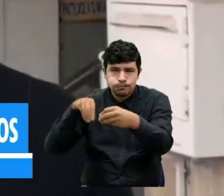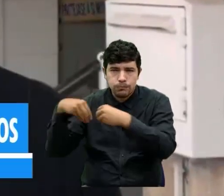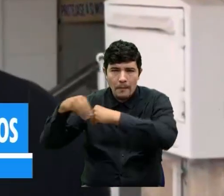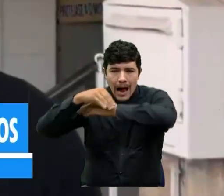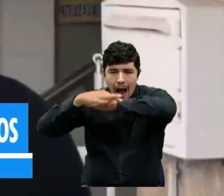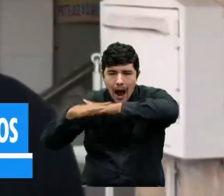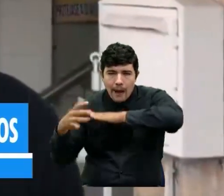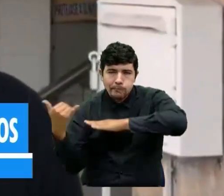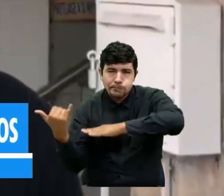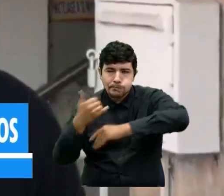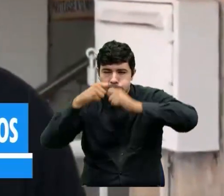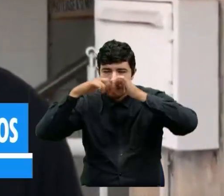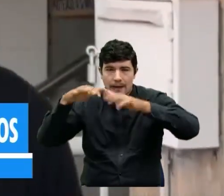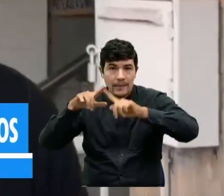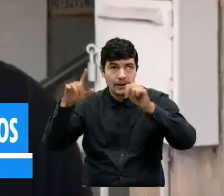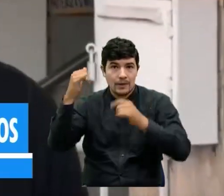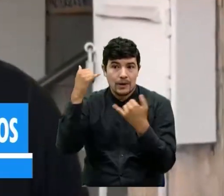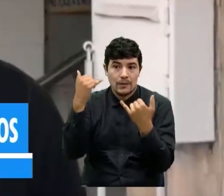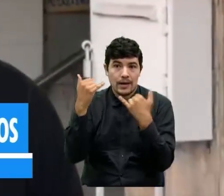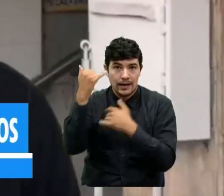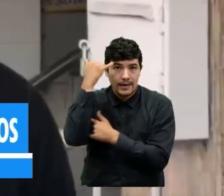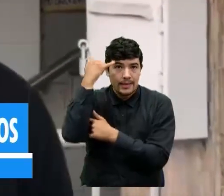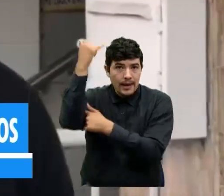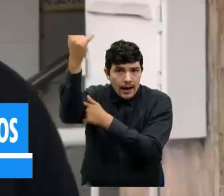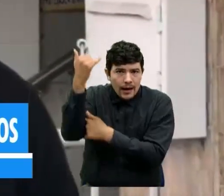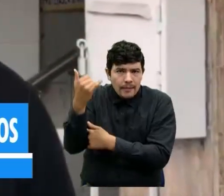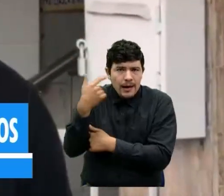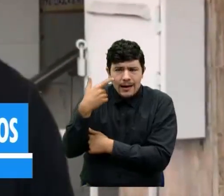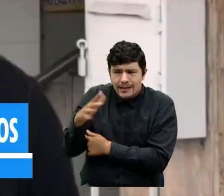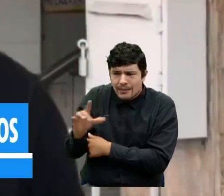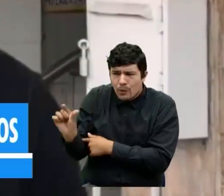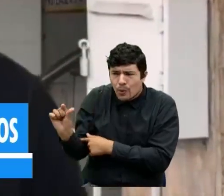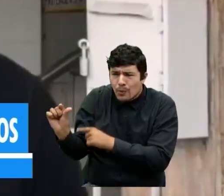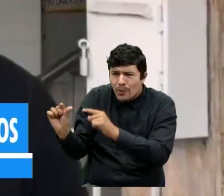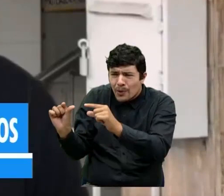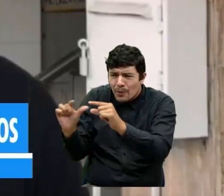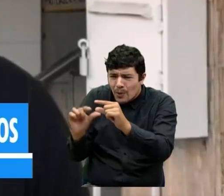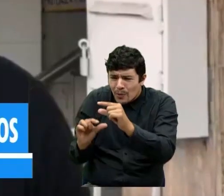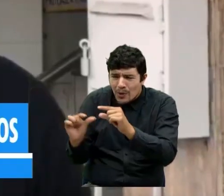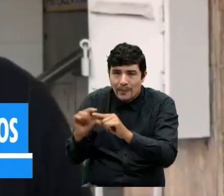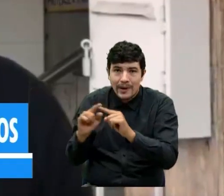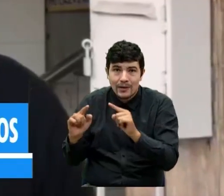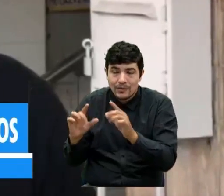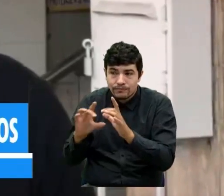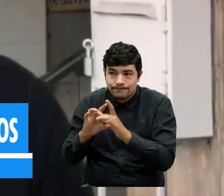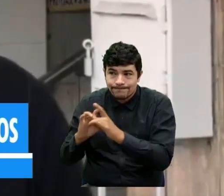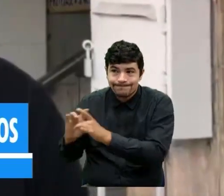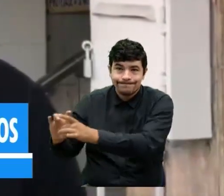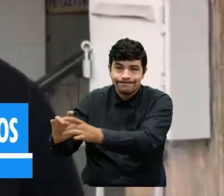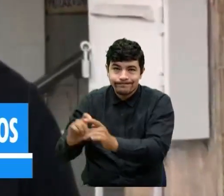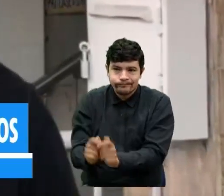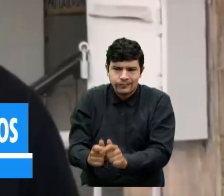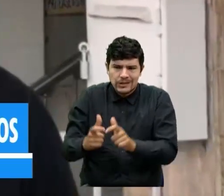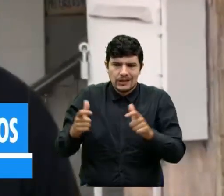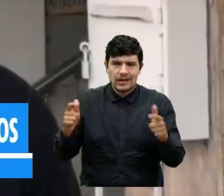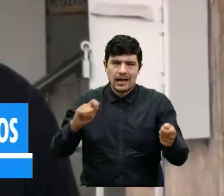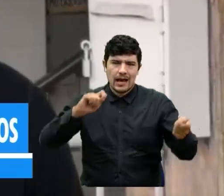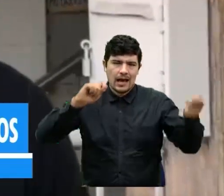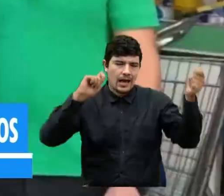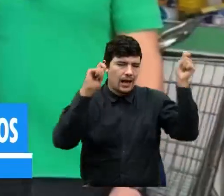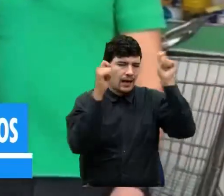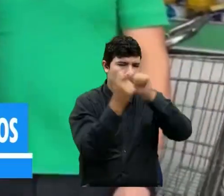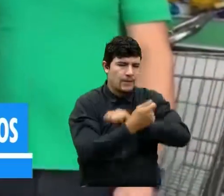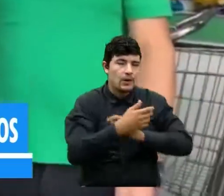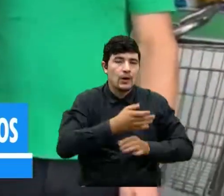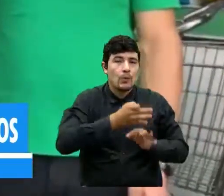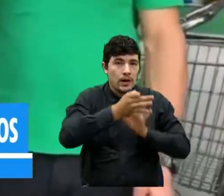como estas, que se ven que son a pequeña escala, pero uniendo muchos esfuerzos, representan un cambio magnífico para afrontar